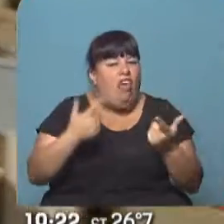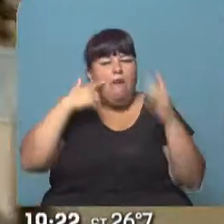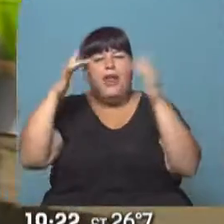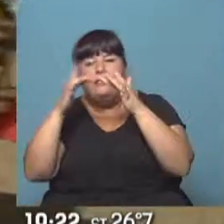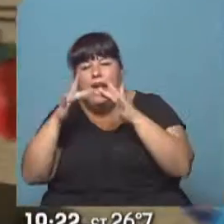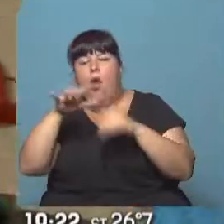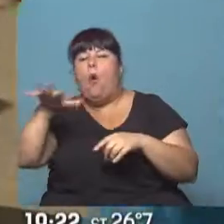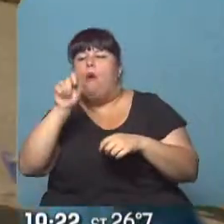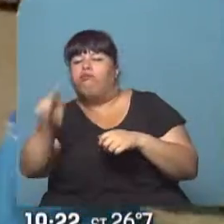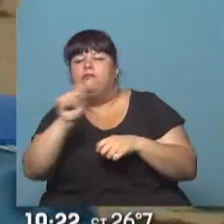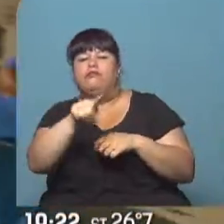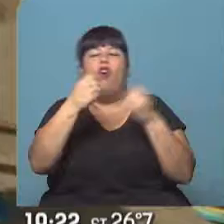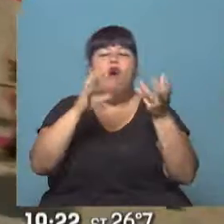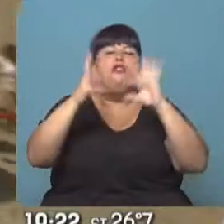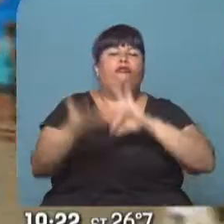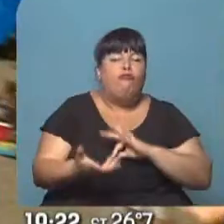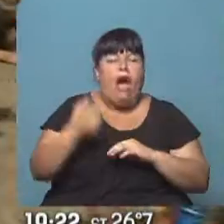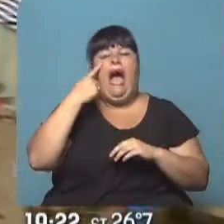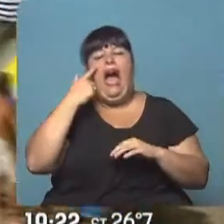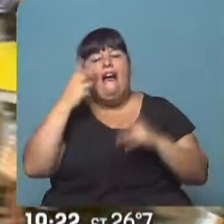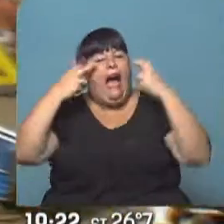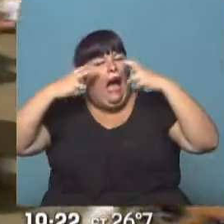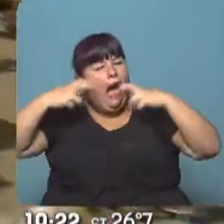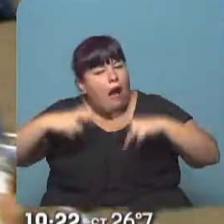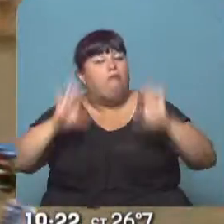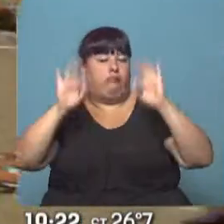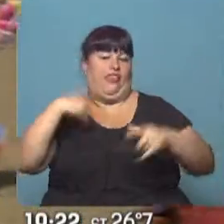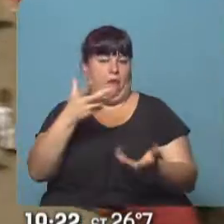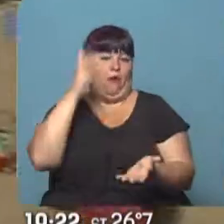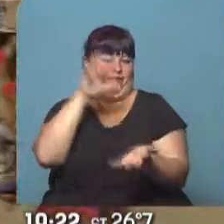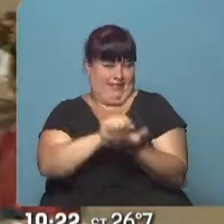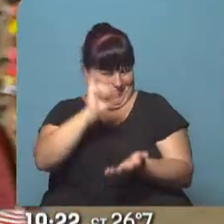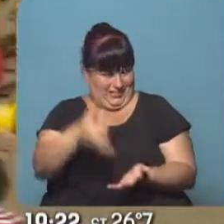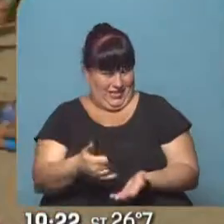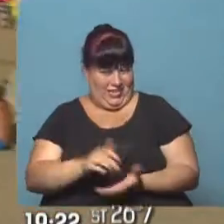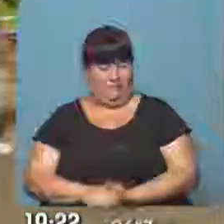páginas de los lugares, ver cómo son, averiguar antes de hacer la reserva.